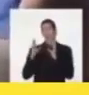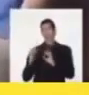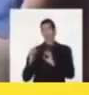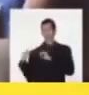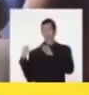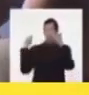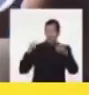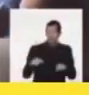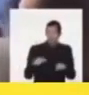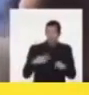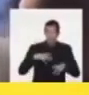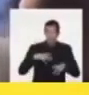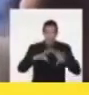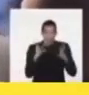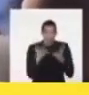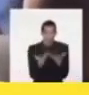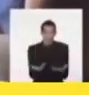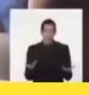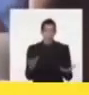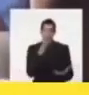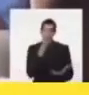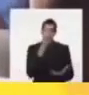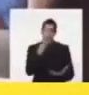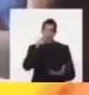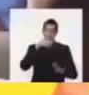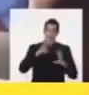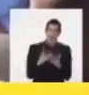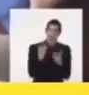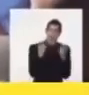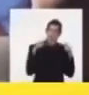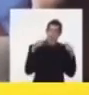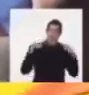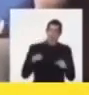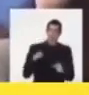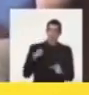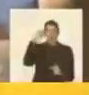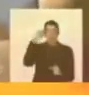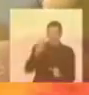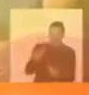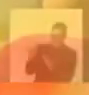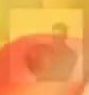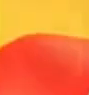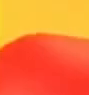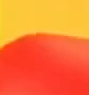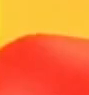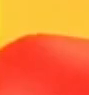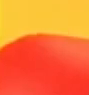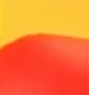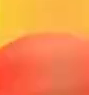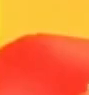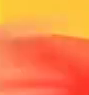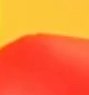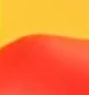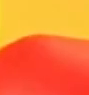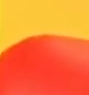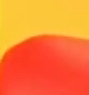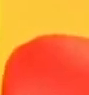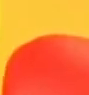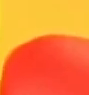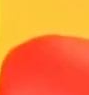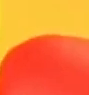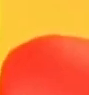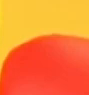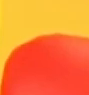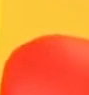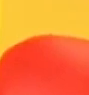Polonia? ¿Eh? Que le metieron ahí mismo en público el repudio